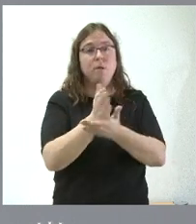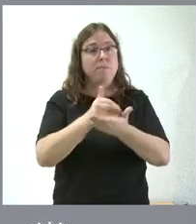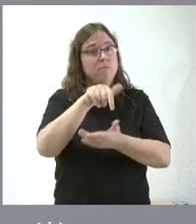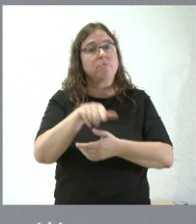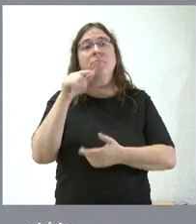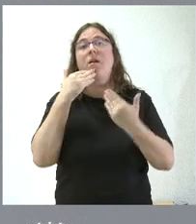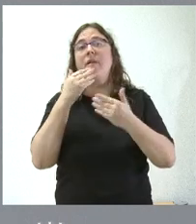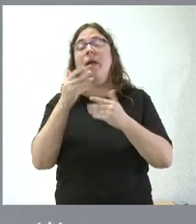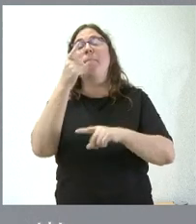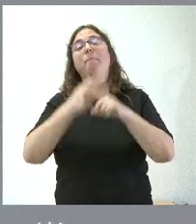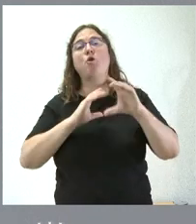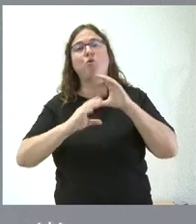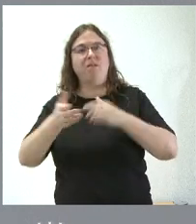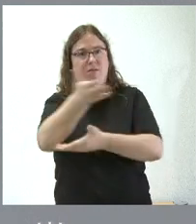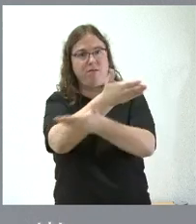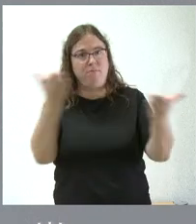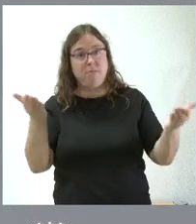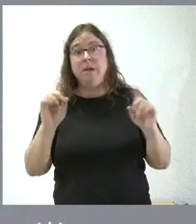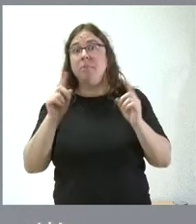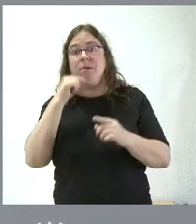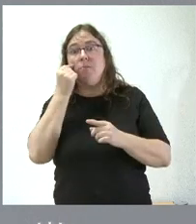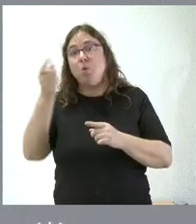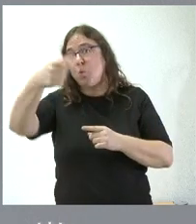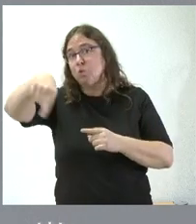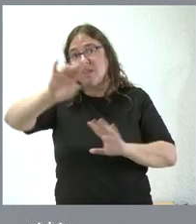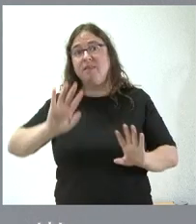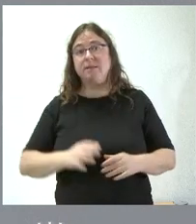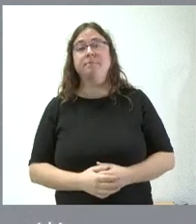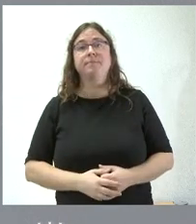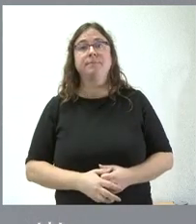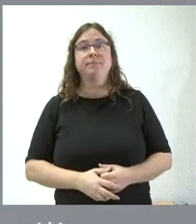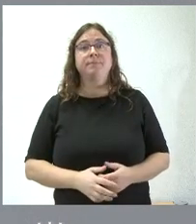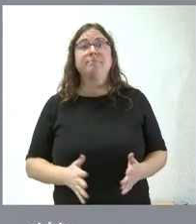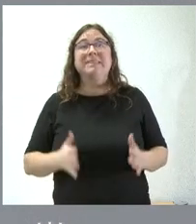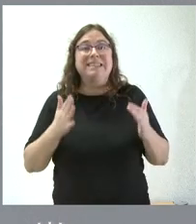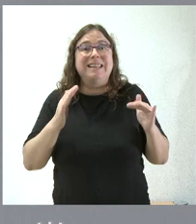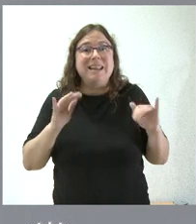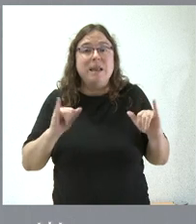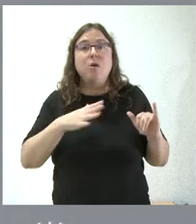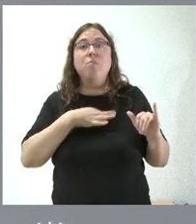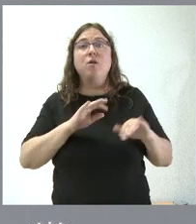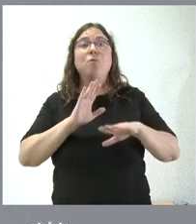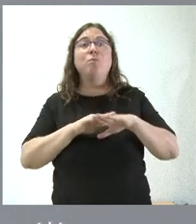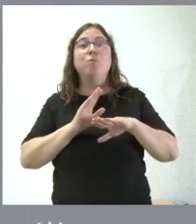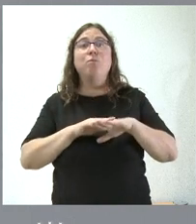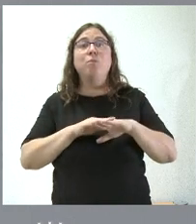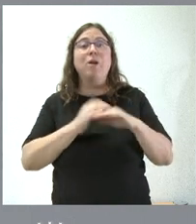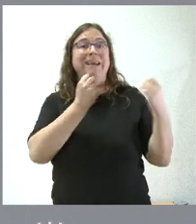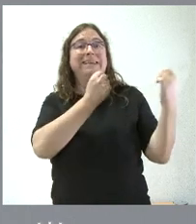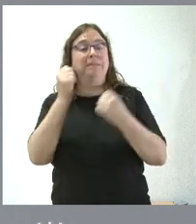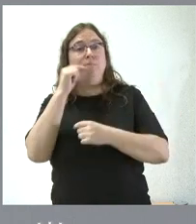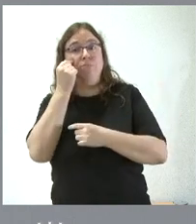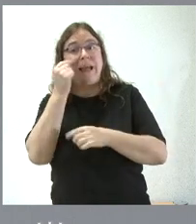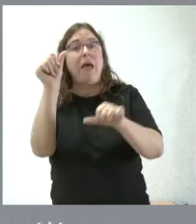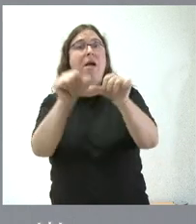través de los medios de comunicación que fue Supongo la primera información que tuvieron ustedes que ni siquiera a lo mejor fue por causes institucionales a partir de